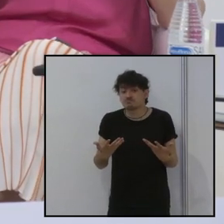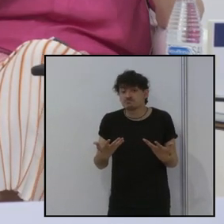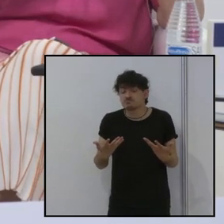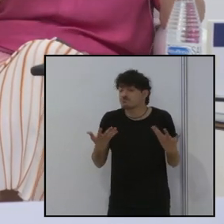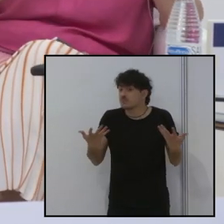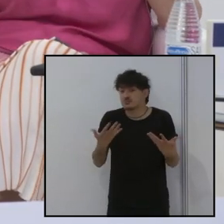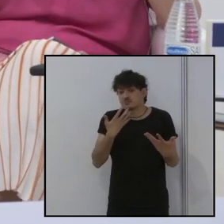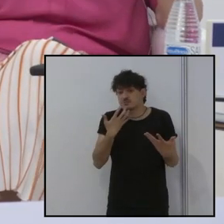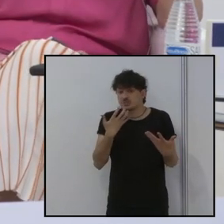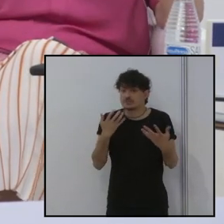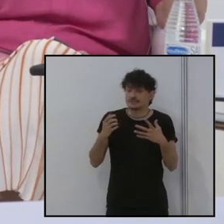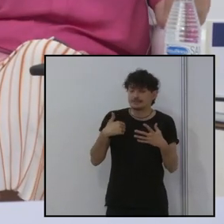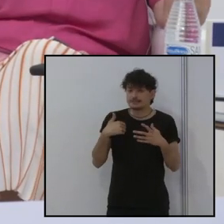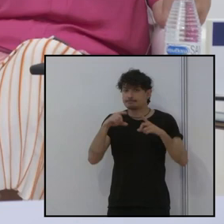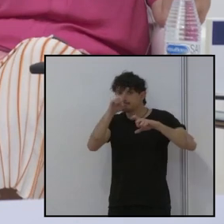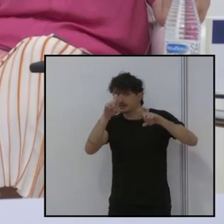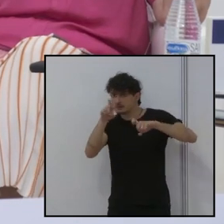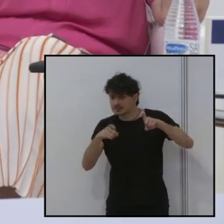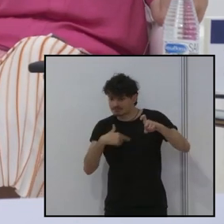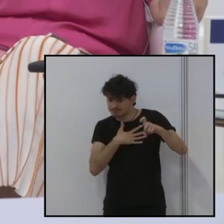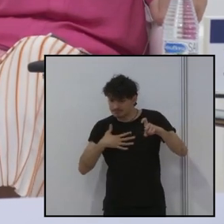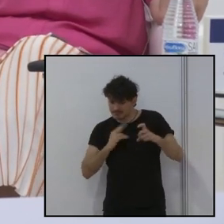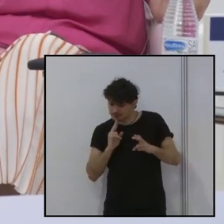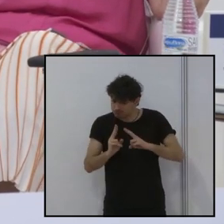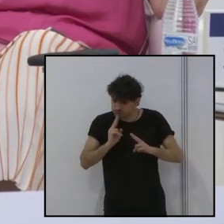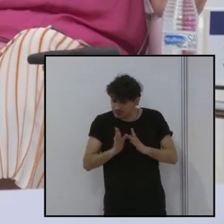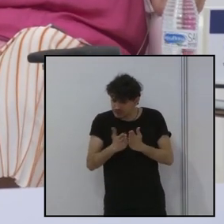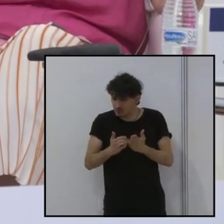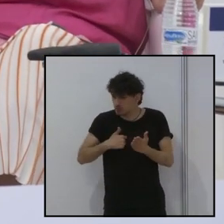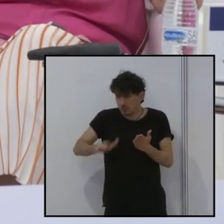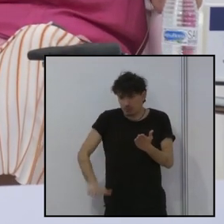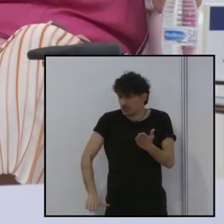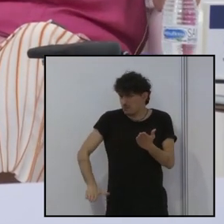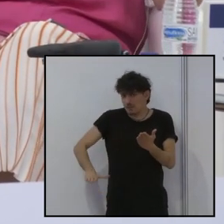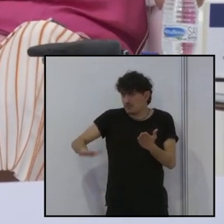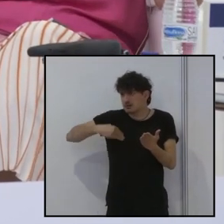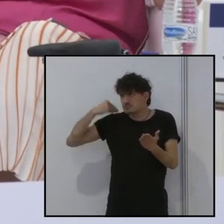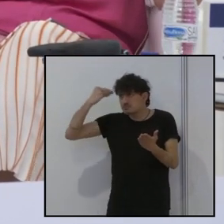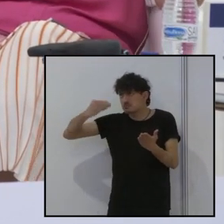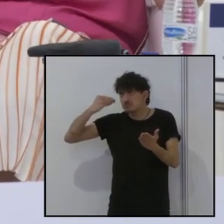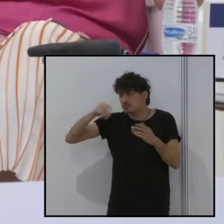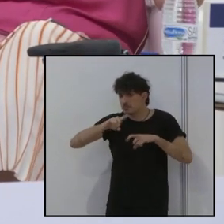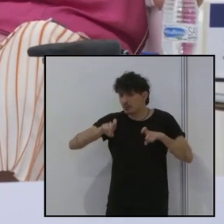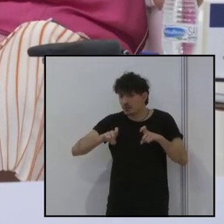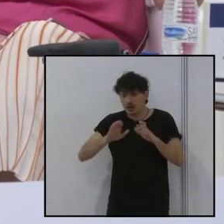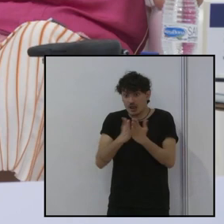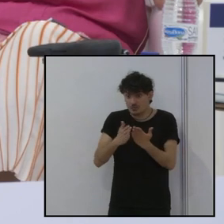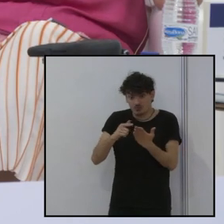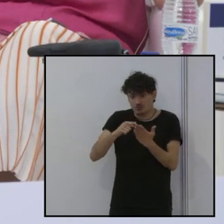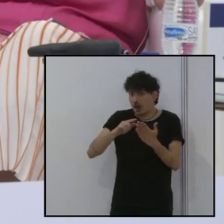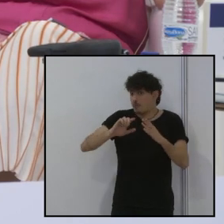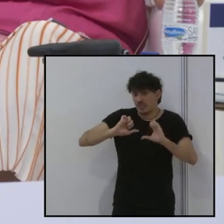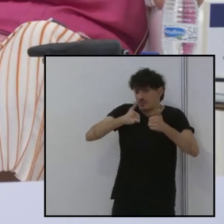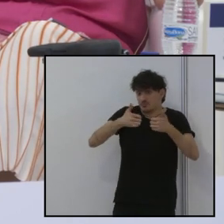Estas preguntas que intento responder en el libro me las he planteado desde que era pequeña. La primera línea del libro dice eso, siempre supe que